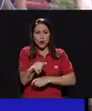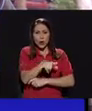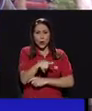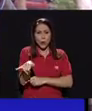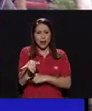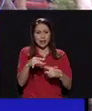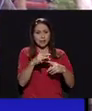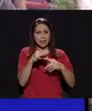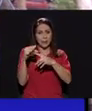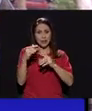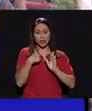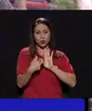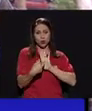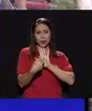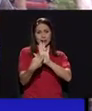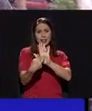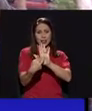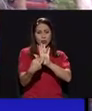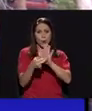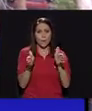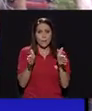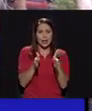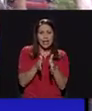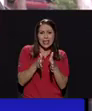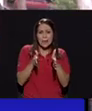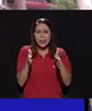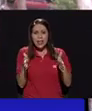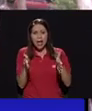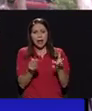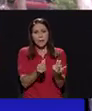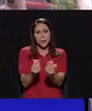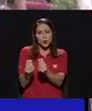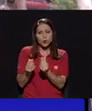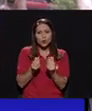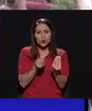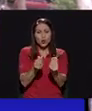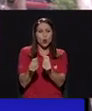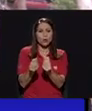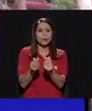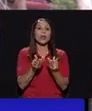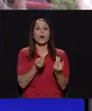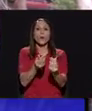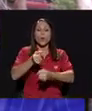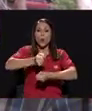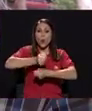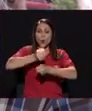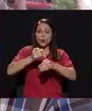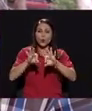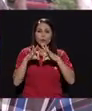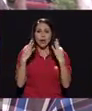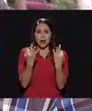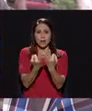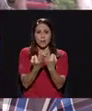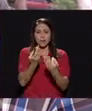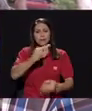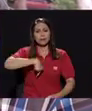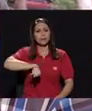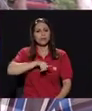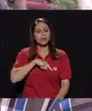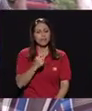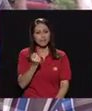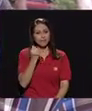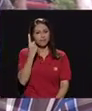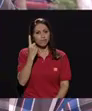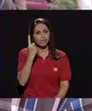igual, especialmente el que represento, la pequeña y mediana producción, la producción familiar.